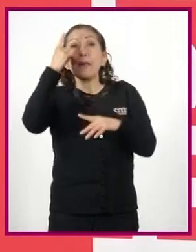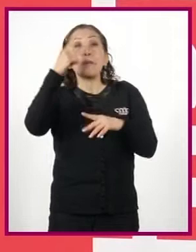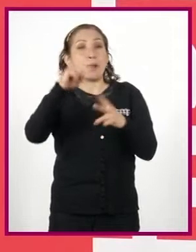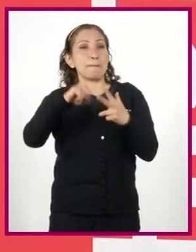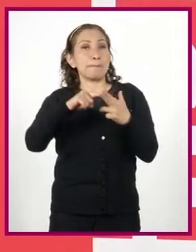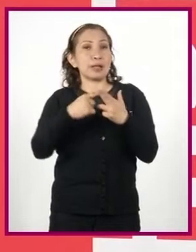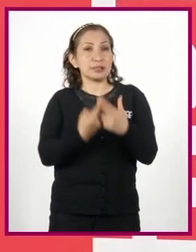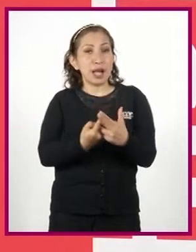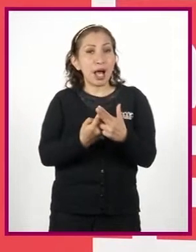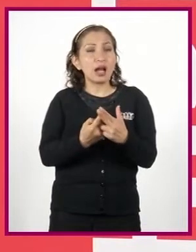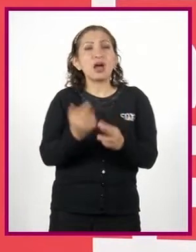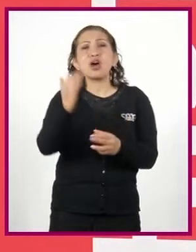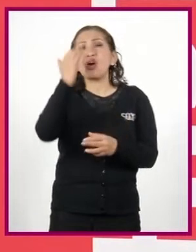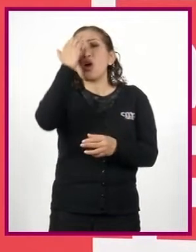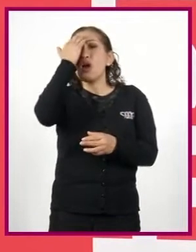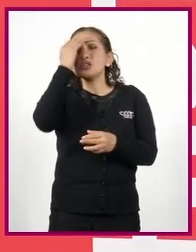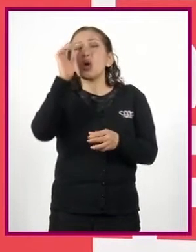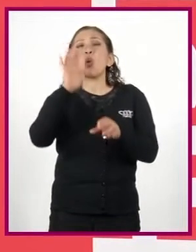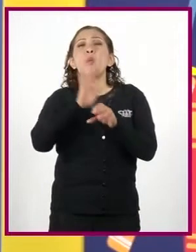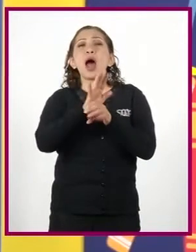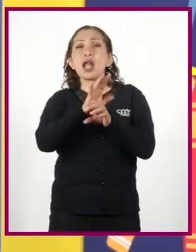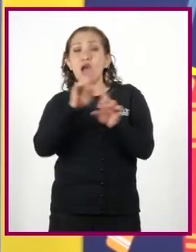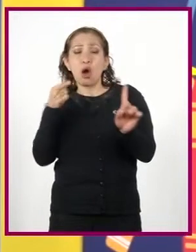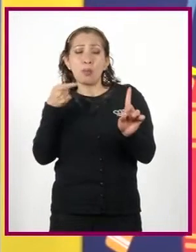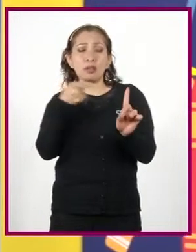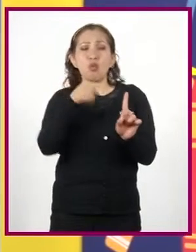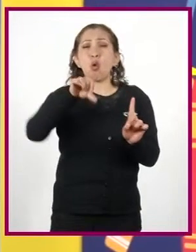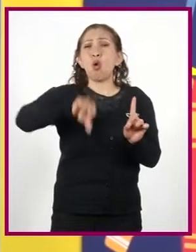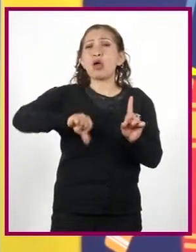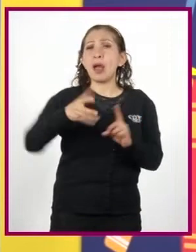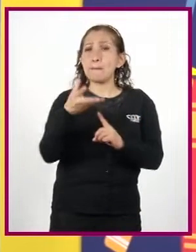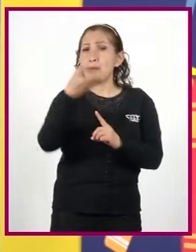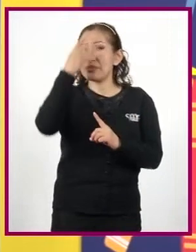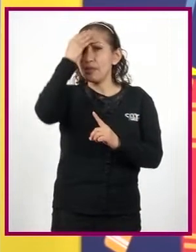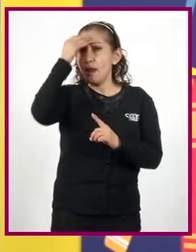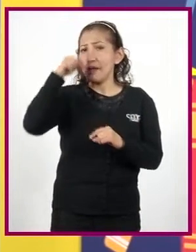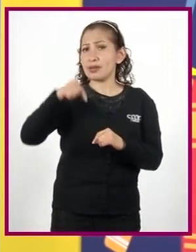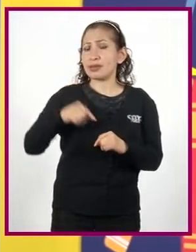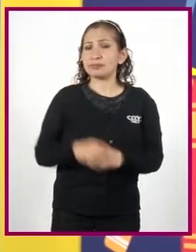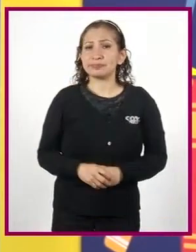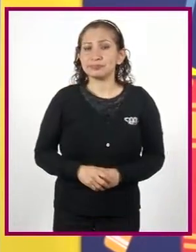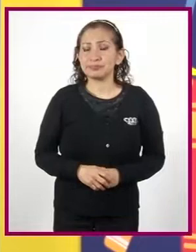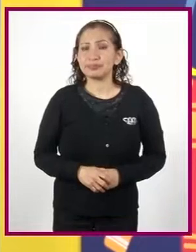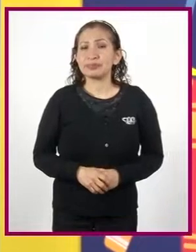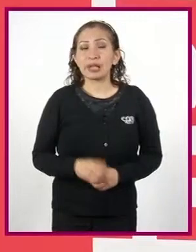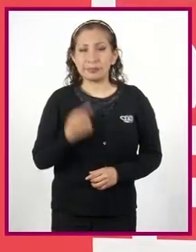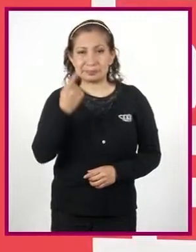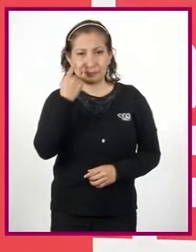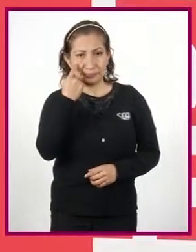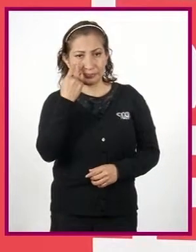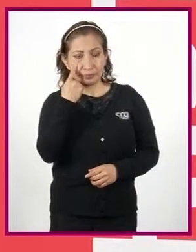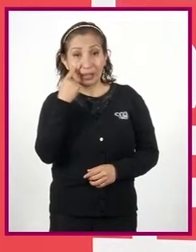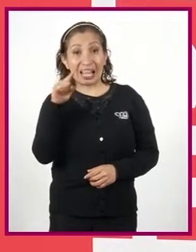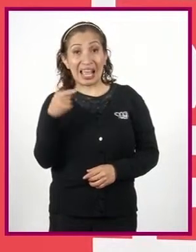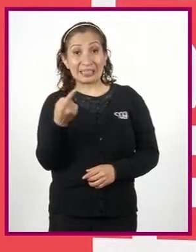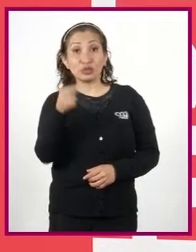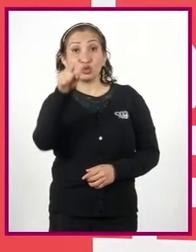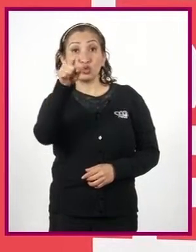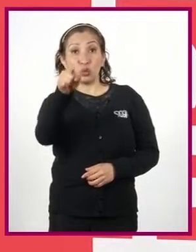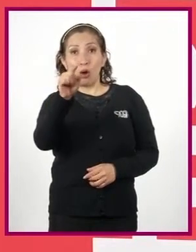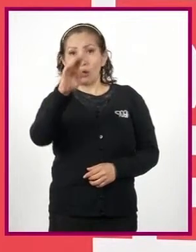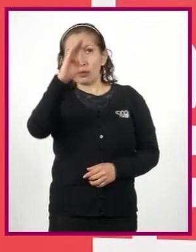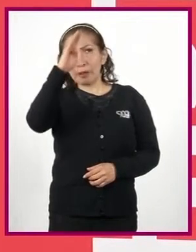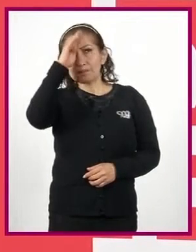iniciar, conozcamos el propósito de aprendizaje de esta sesión, que consiste en